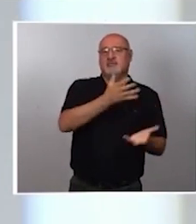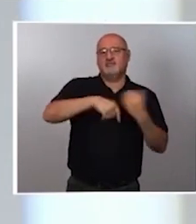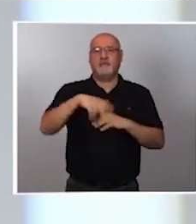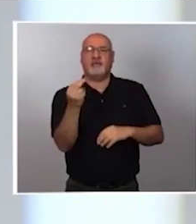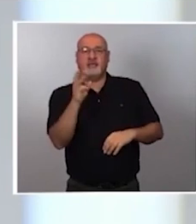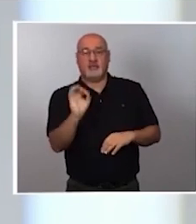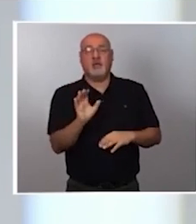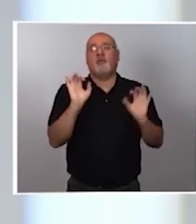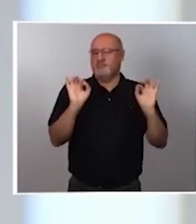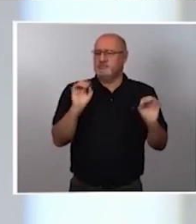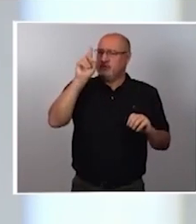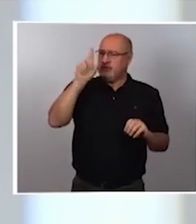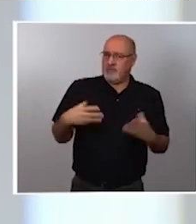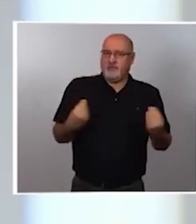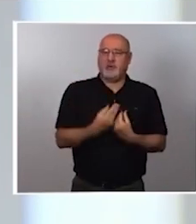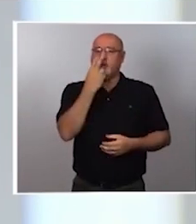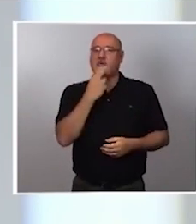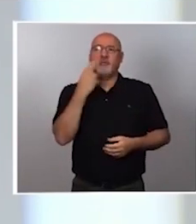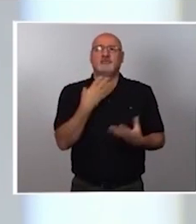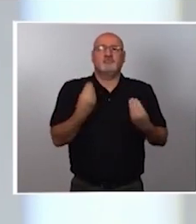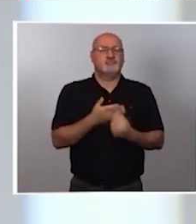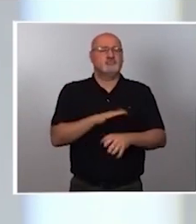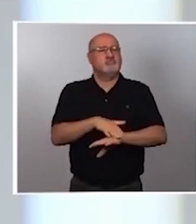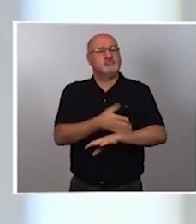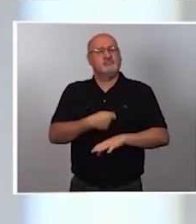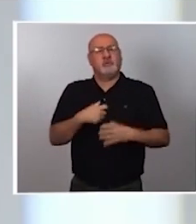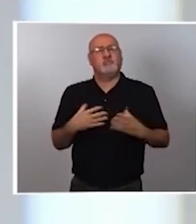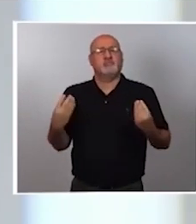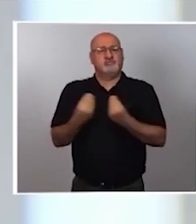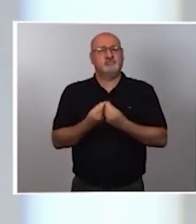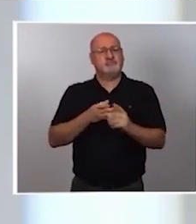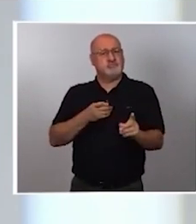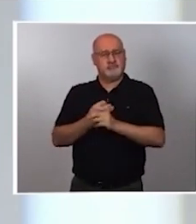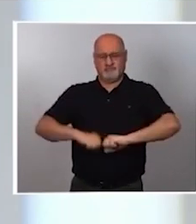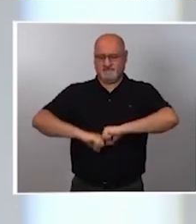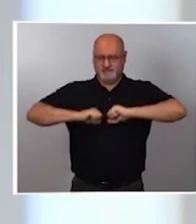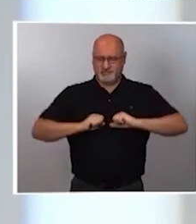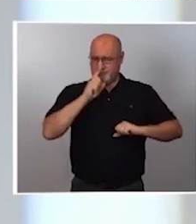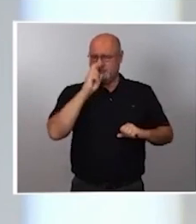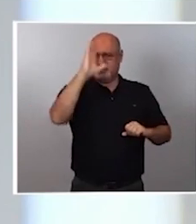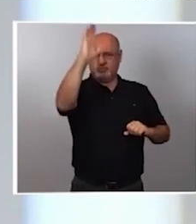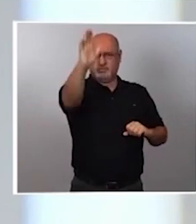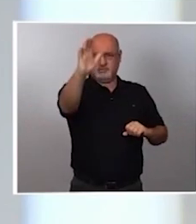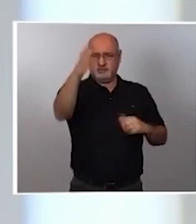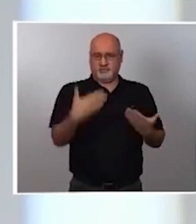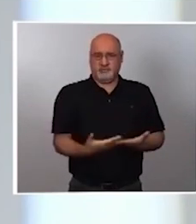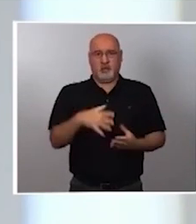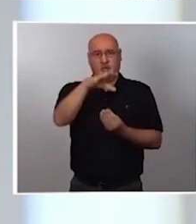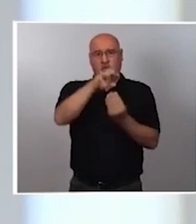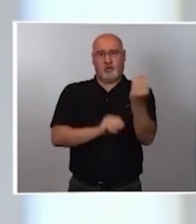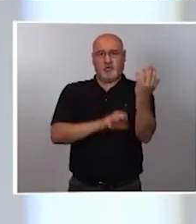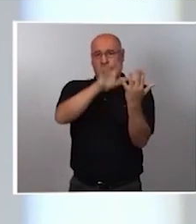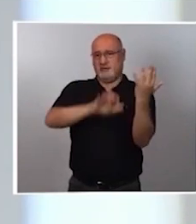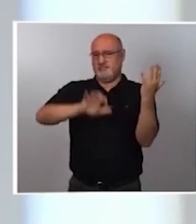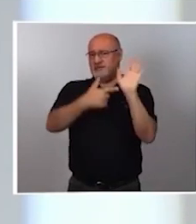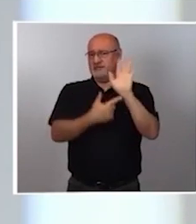principales asociaciones de jueces, magistrados y también las tres de fiscales que hay en nuestro país, para pulsar cuáles